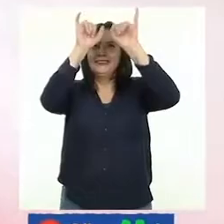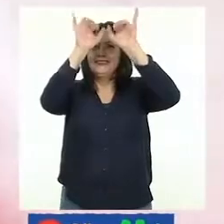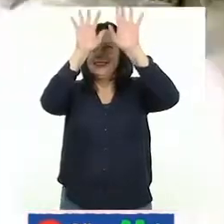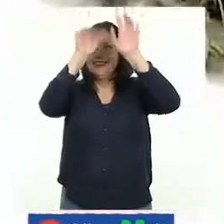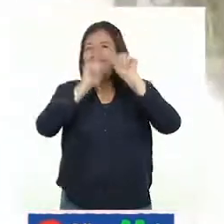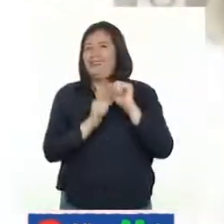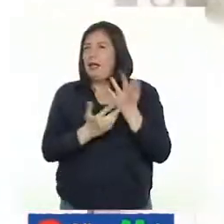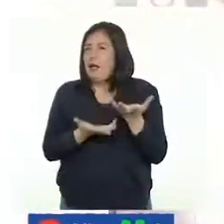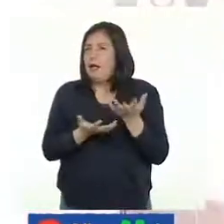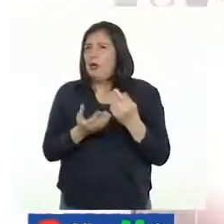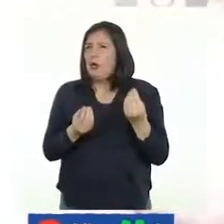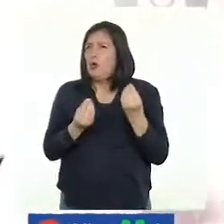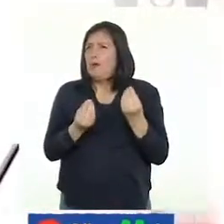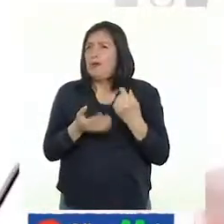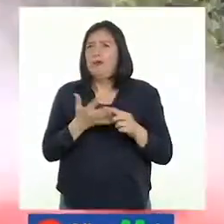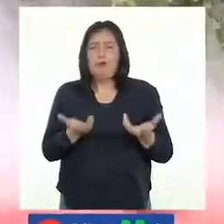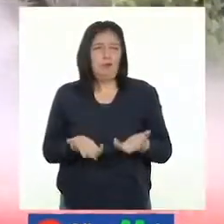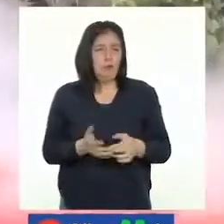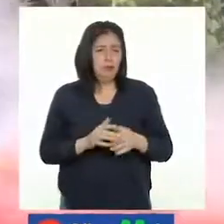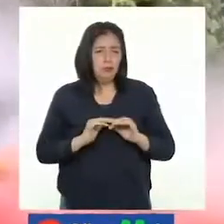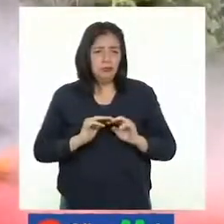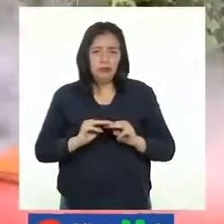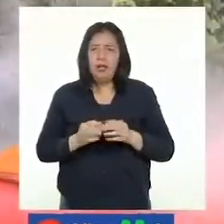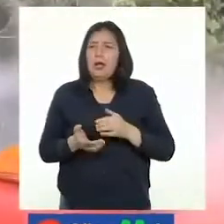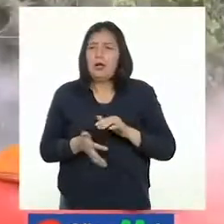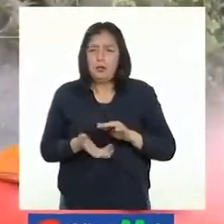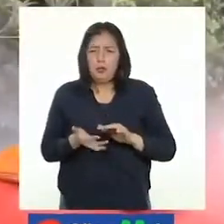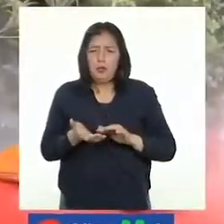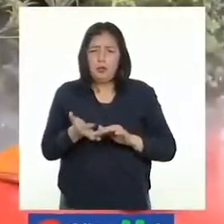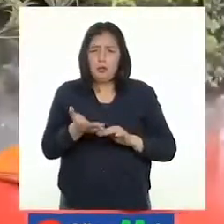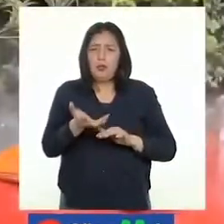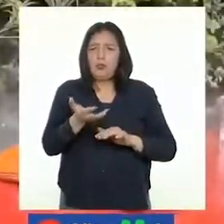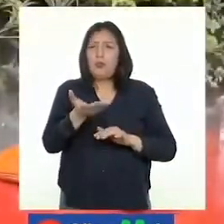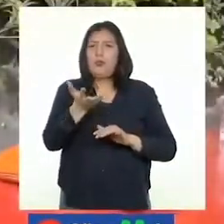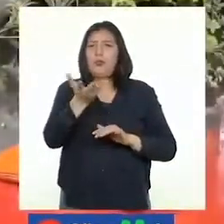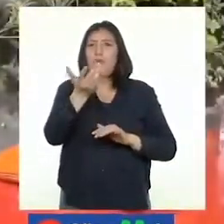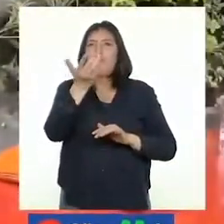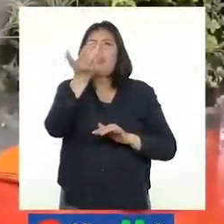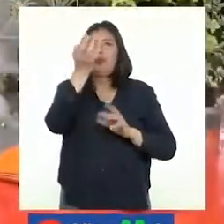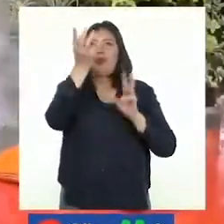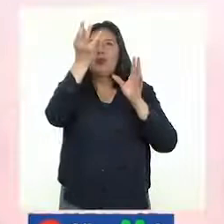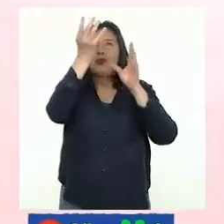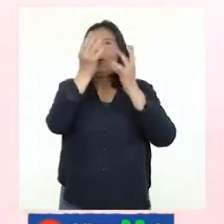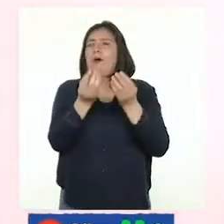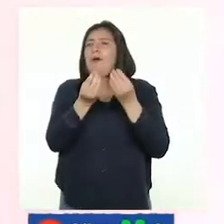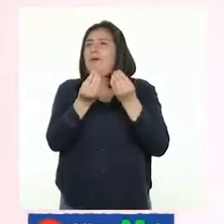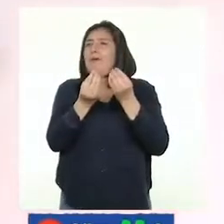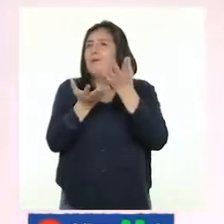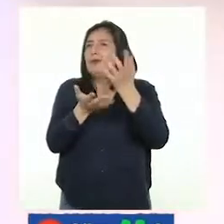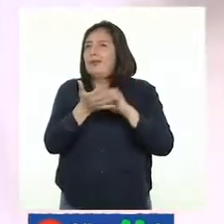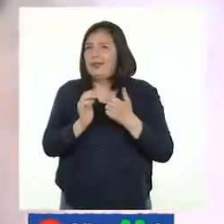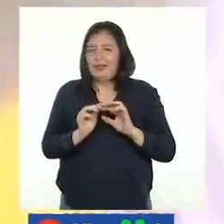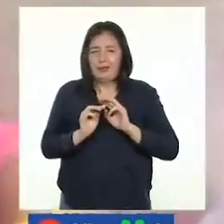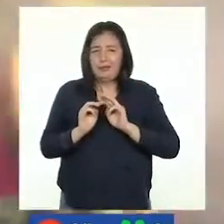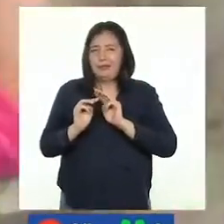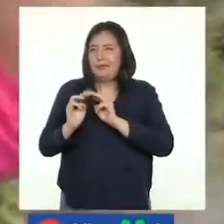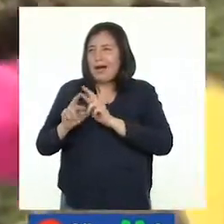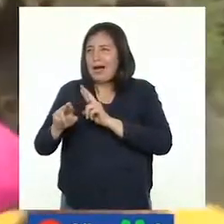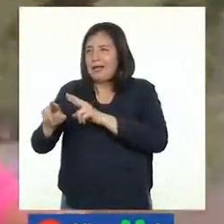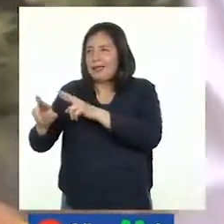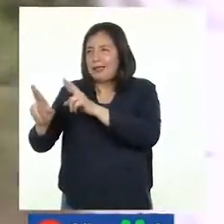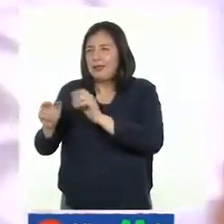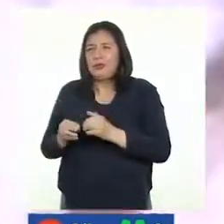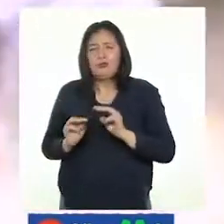ambiente. Se forman cuando el vapor de agua se junta. Esta agua resulta de la evaporación del agua de los